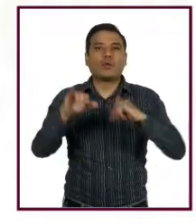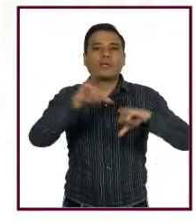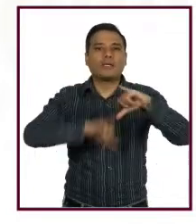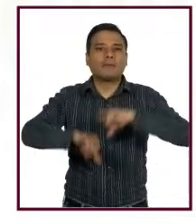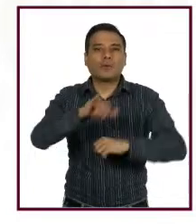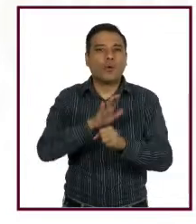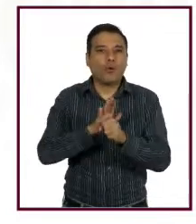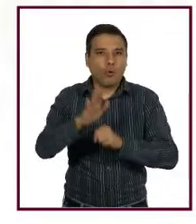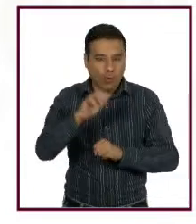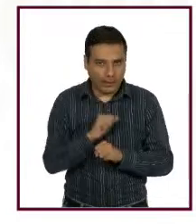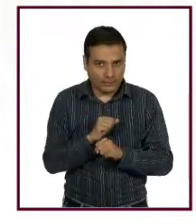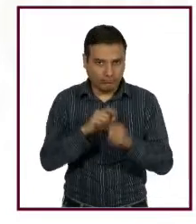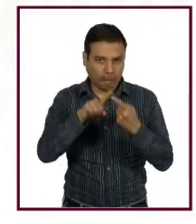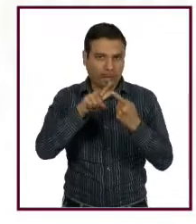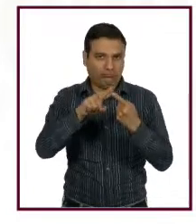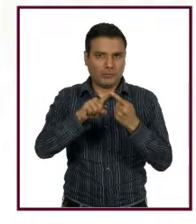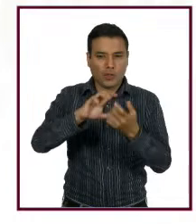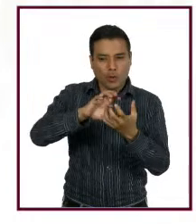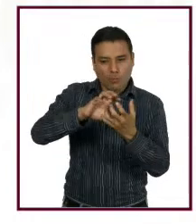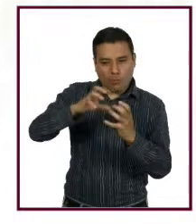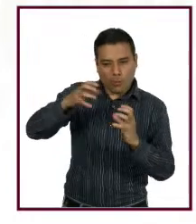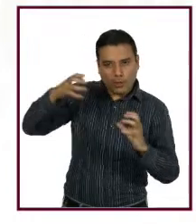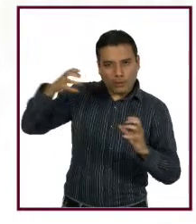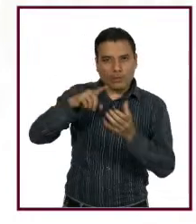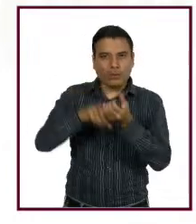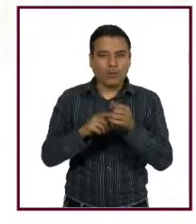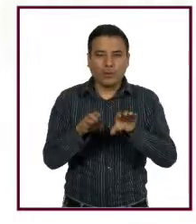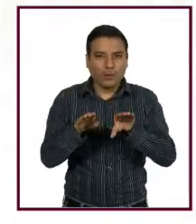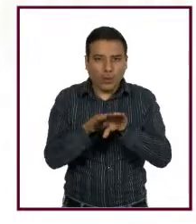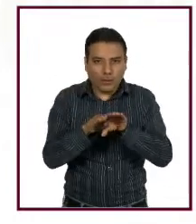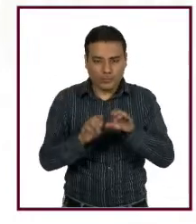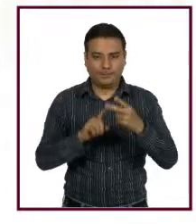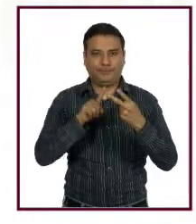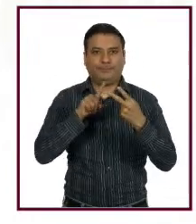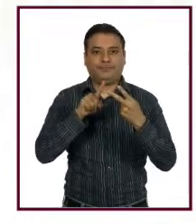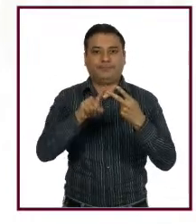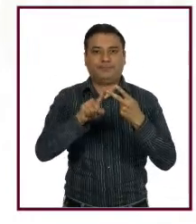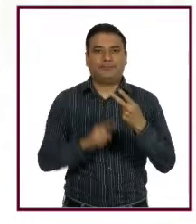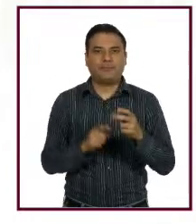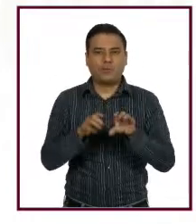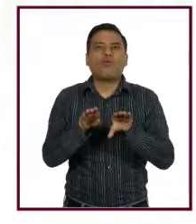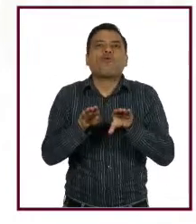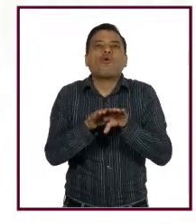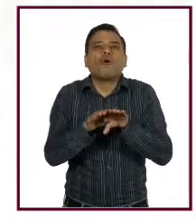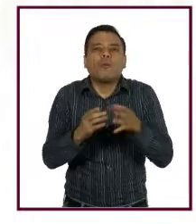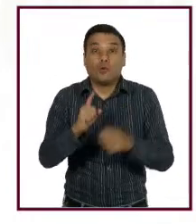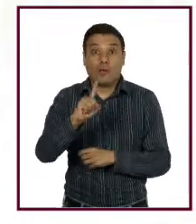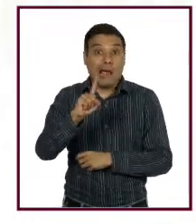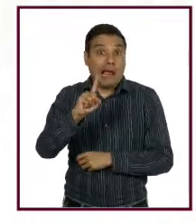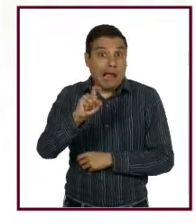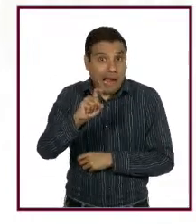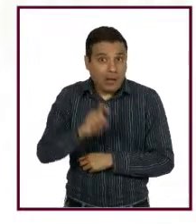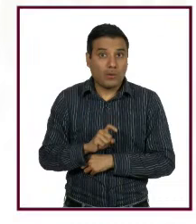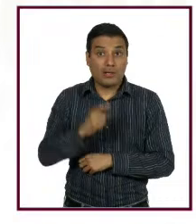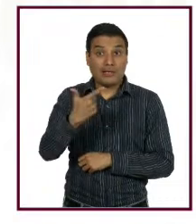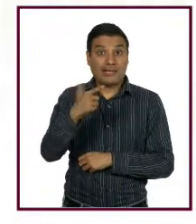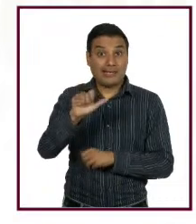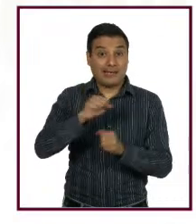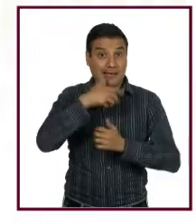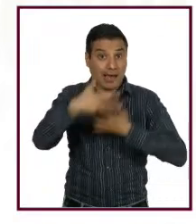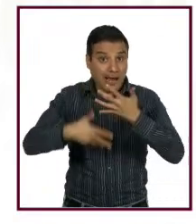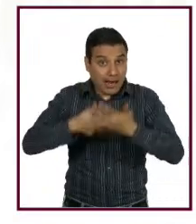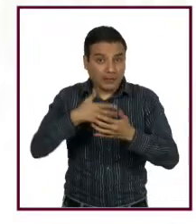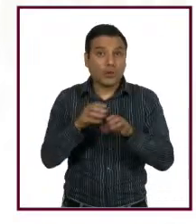cómo está formada la molécula específica, su estado físico, cómo vienen, si son líquidos, si son gases,